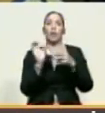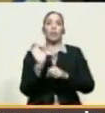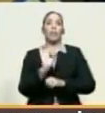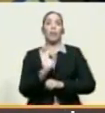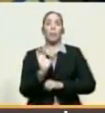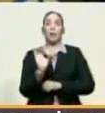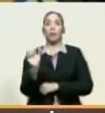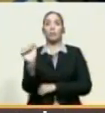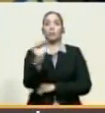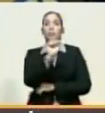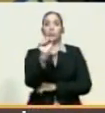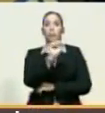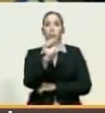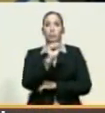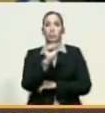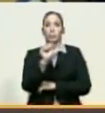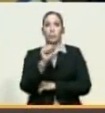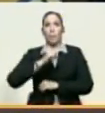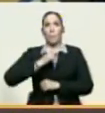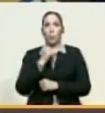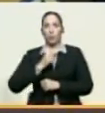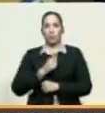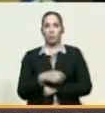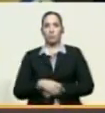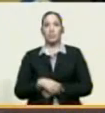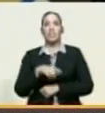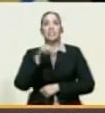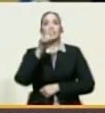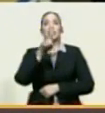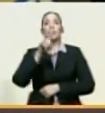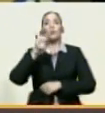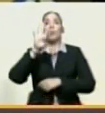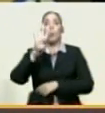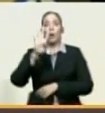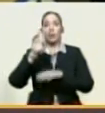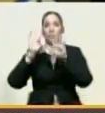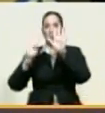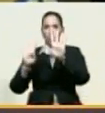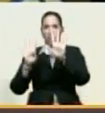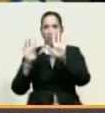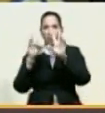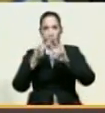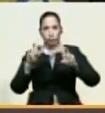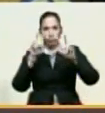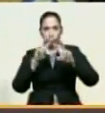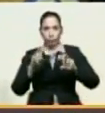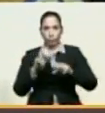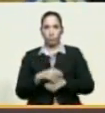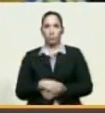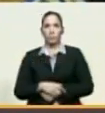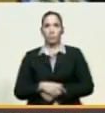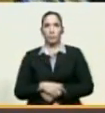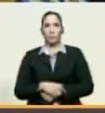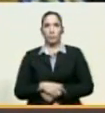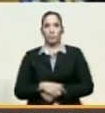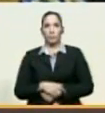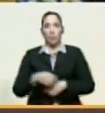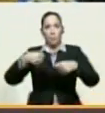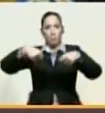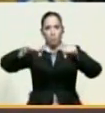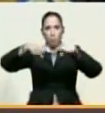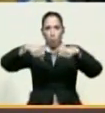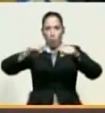las 149 registradas en el inventario. De las 216 motos, encontramos operativas